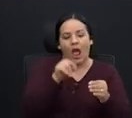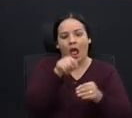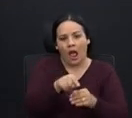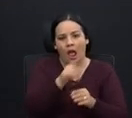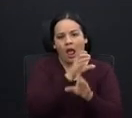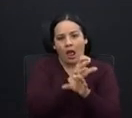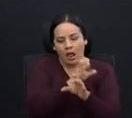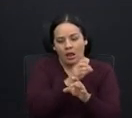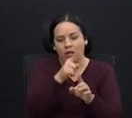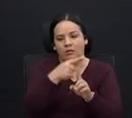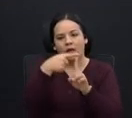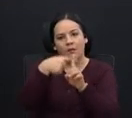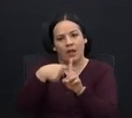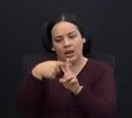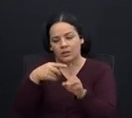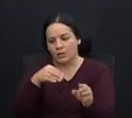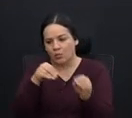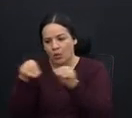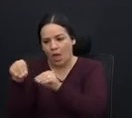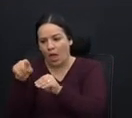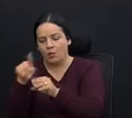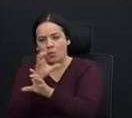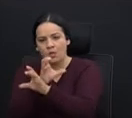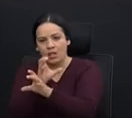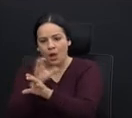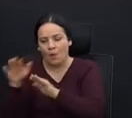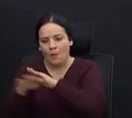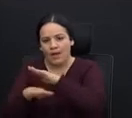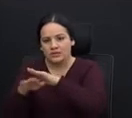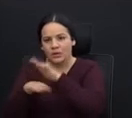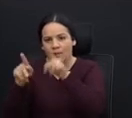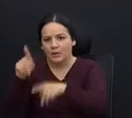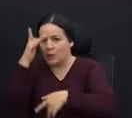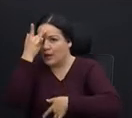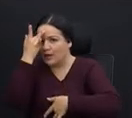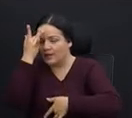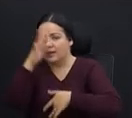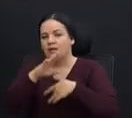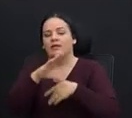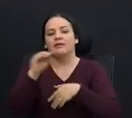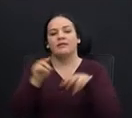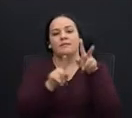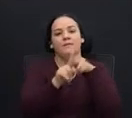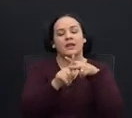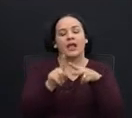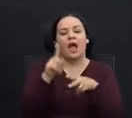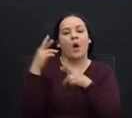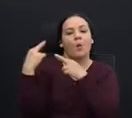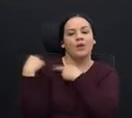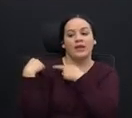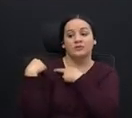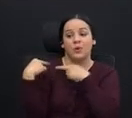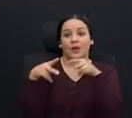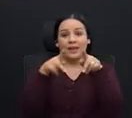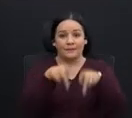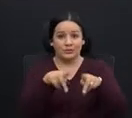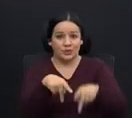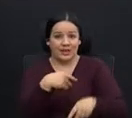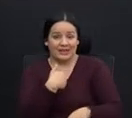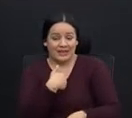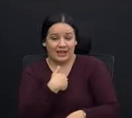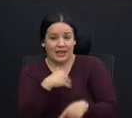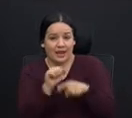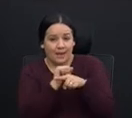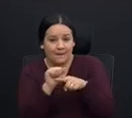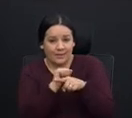cuidado básico del enfermo. Por la otra parte, implica la obligación de quien tenga efectivamente y en la